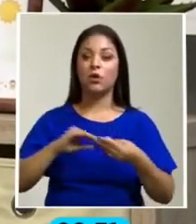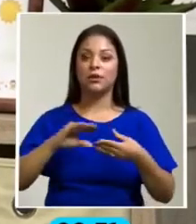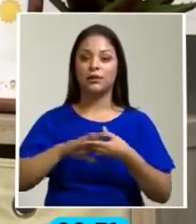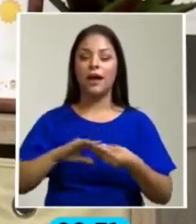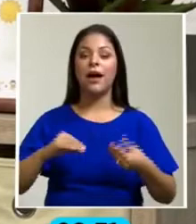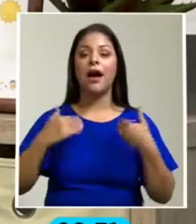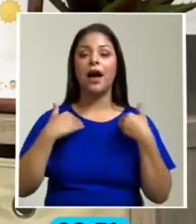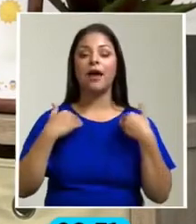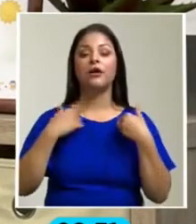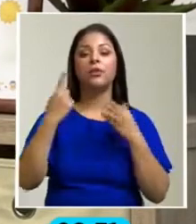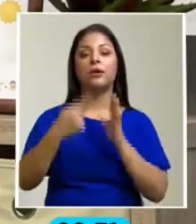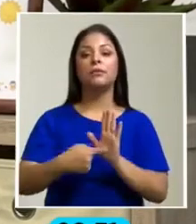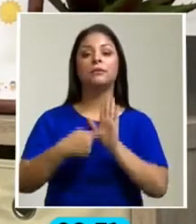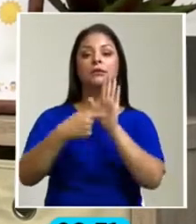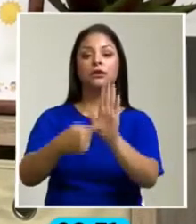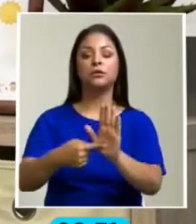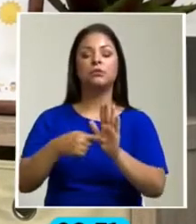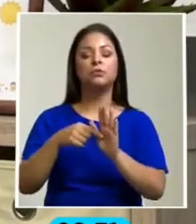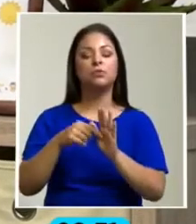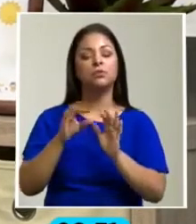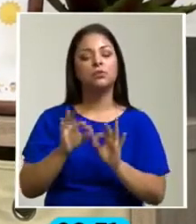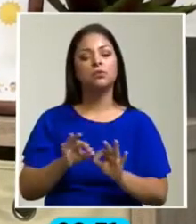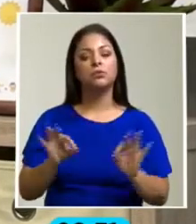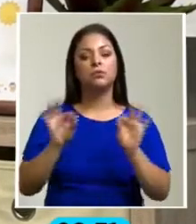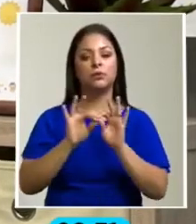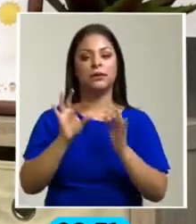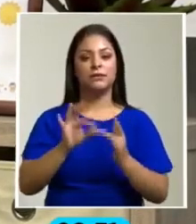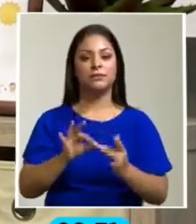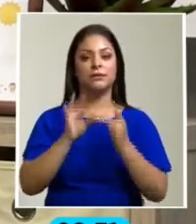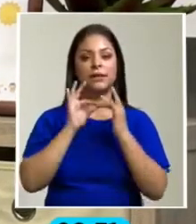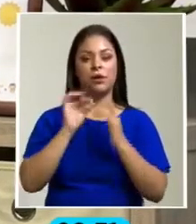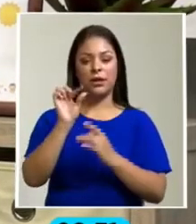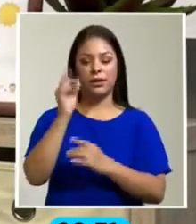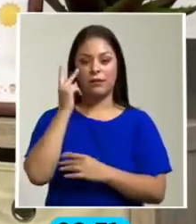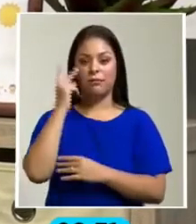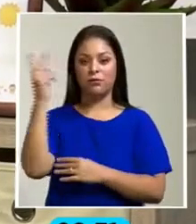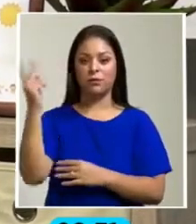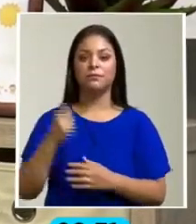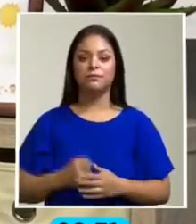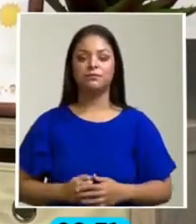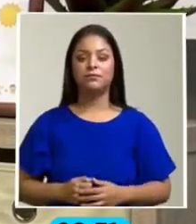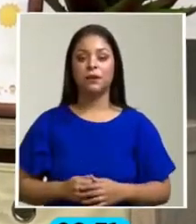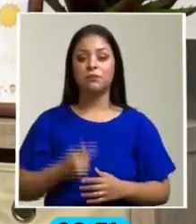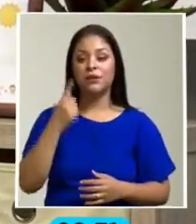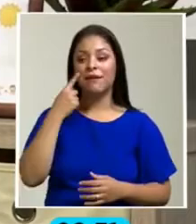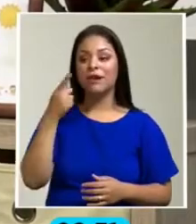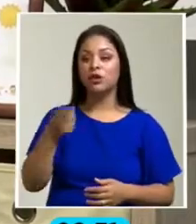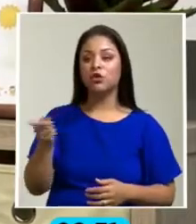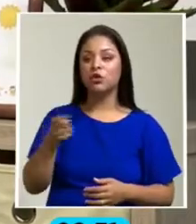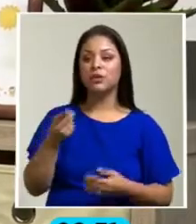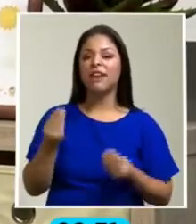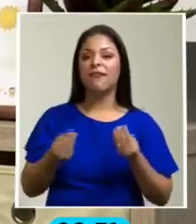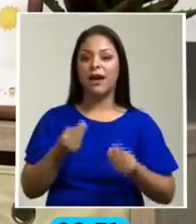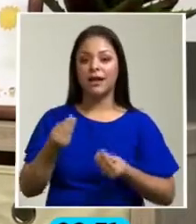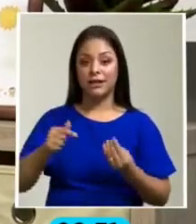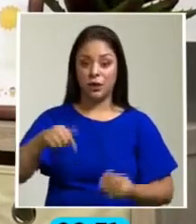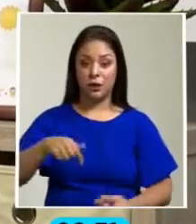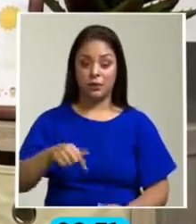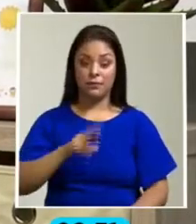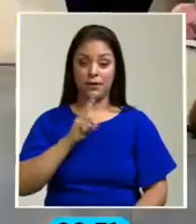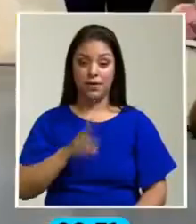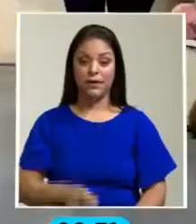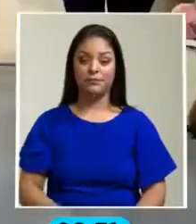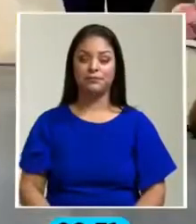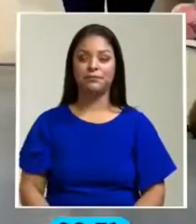presentación muy especial que ya casi vamos a verla. Entonces vamos a ver qué van a hacer Sofía y Ángel hoy, ¿verdad?, niña Natalia y niña